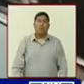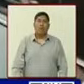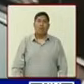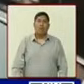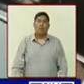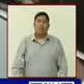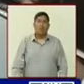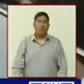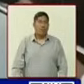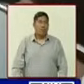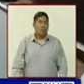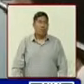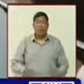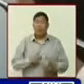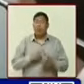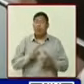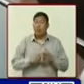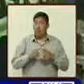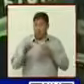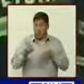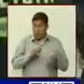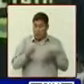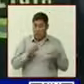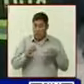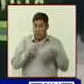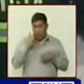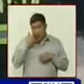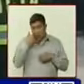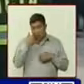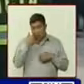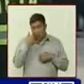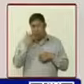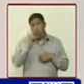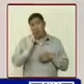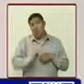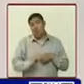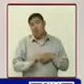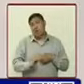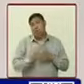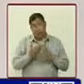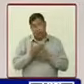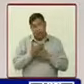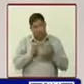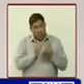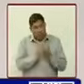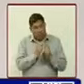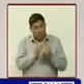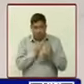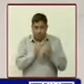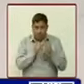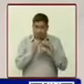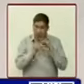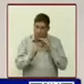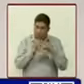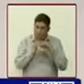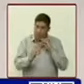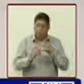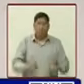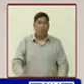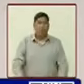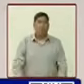El sindicato en primera instancia le había regalado un teléfono celular a la menor, donde a través del teléfono celular mensajeaba a la